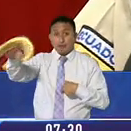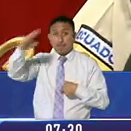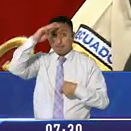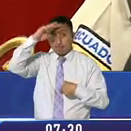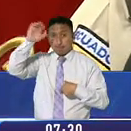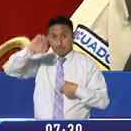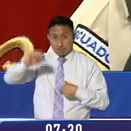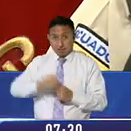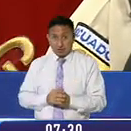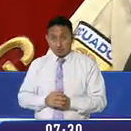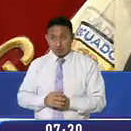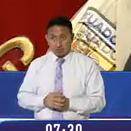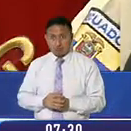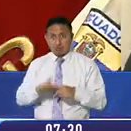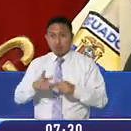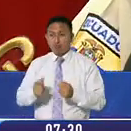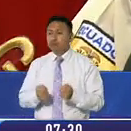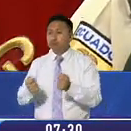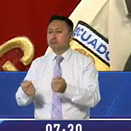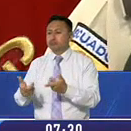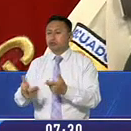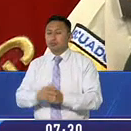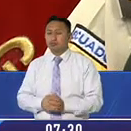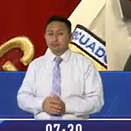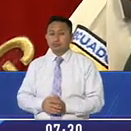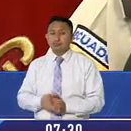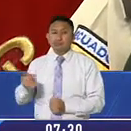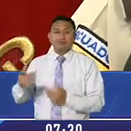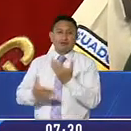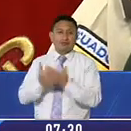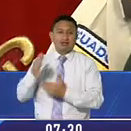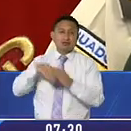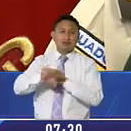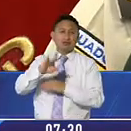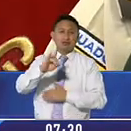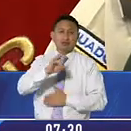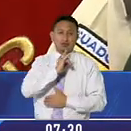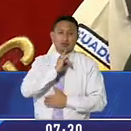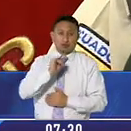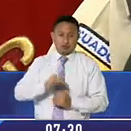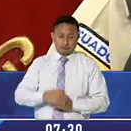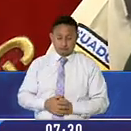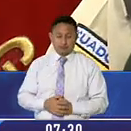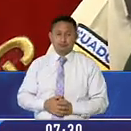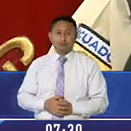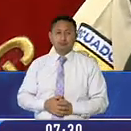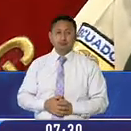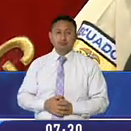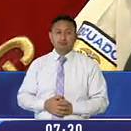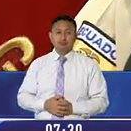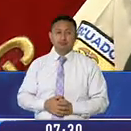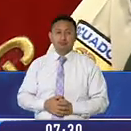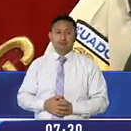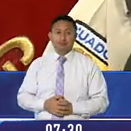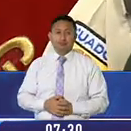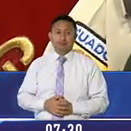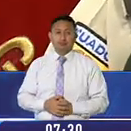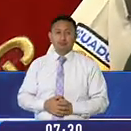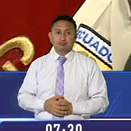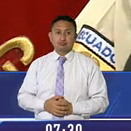andina, generalmente tratan de ingresar a México y una vez en México ingresan por la